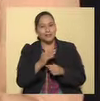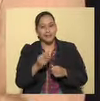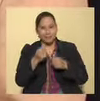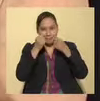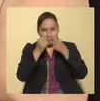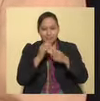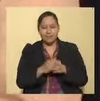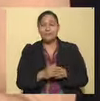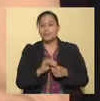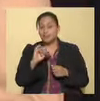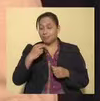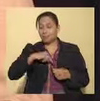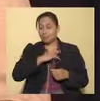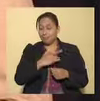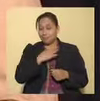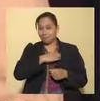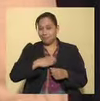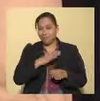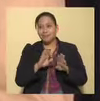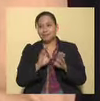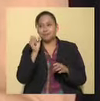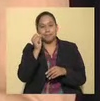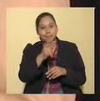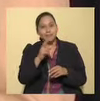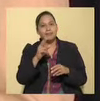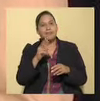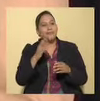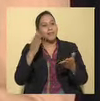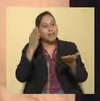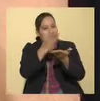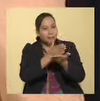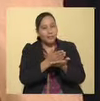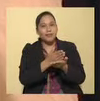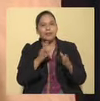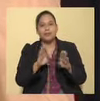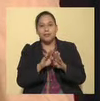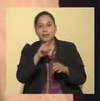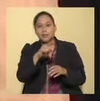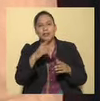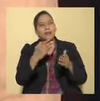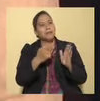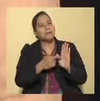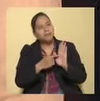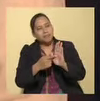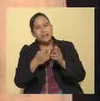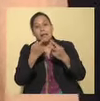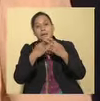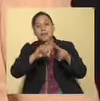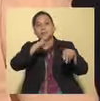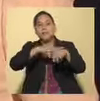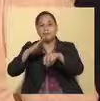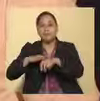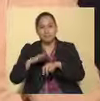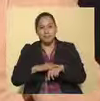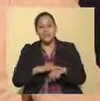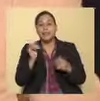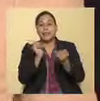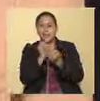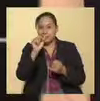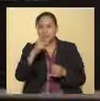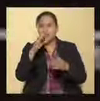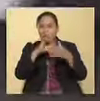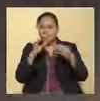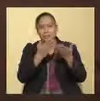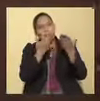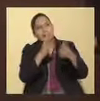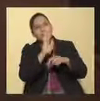escuchando. Estamos bien emocionados porque tuvimos el privilegio de asistir a la presentación, bueno, al arranque de su campaña y también a que nos